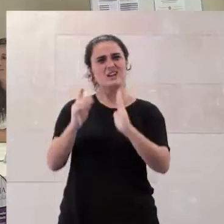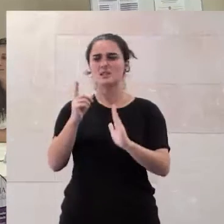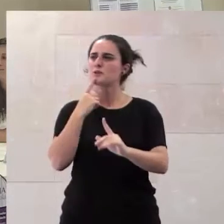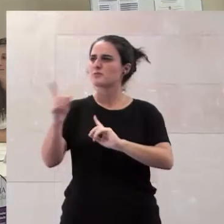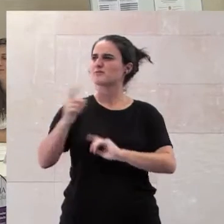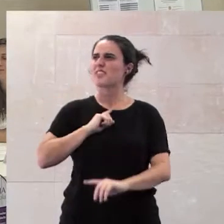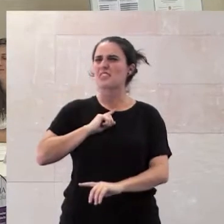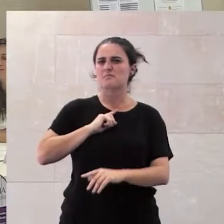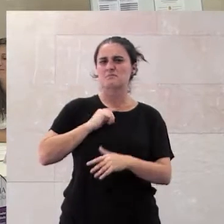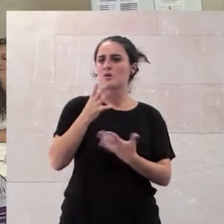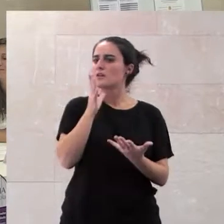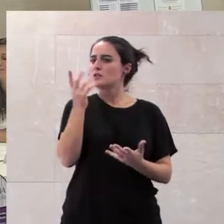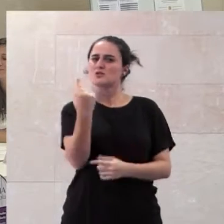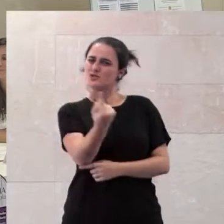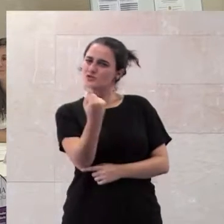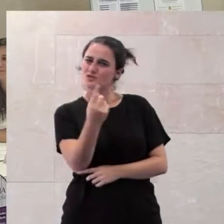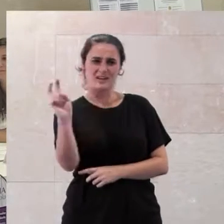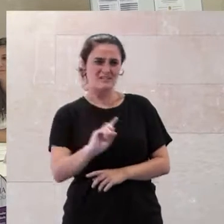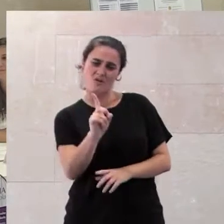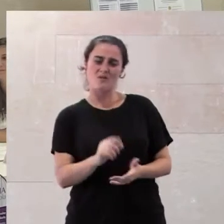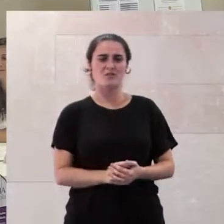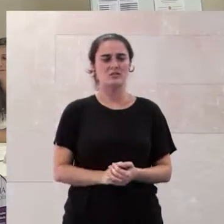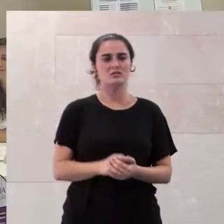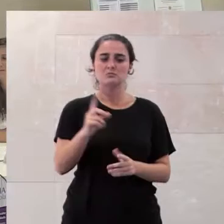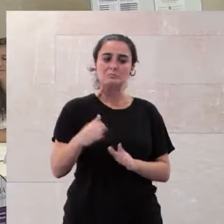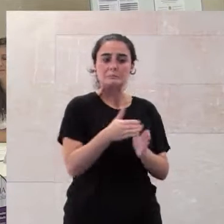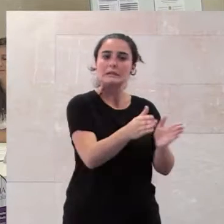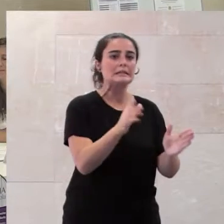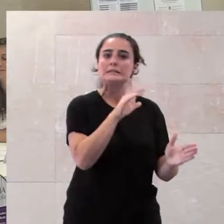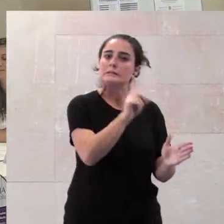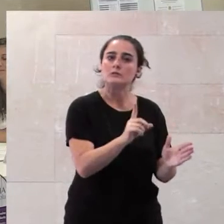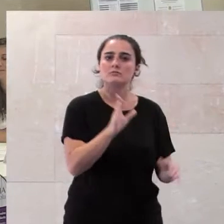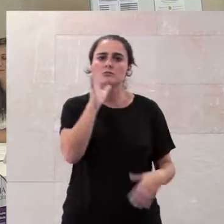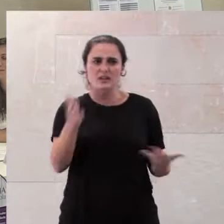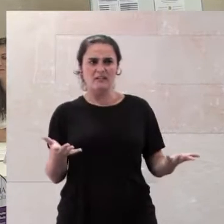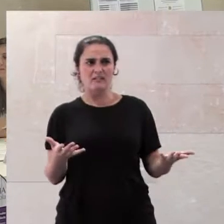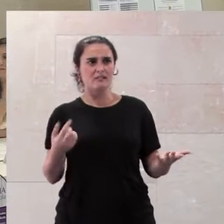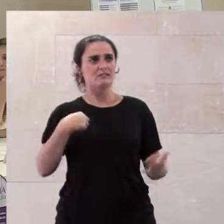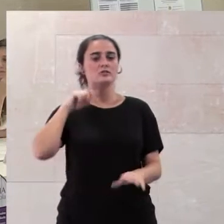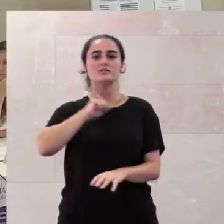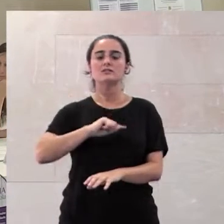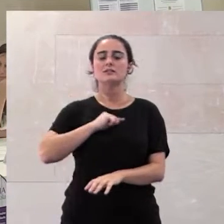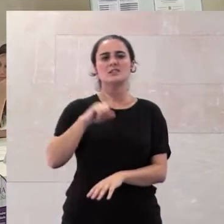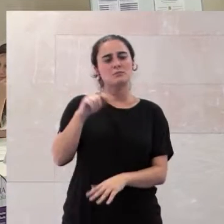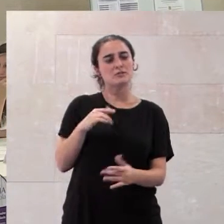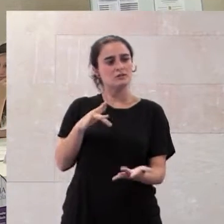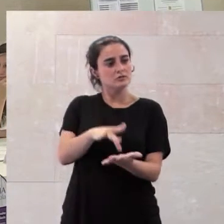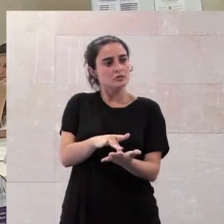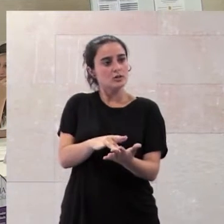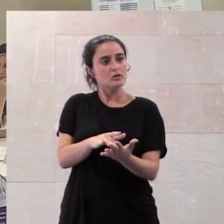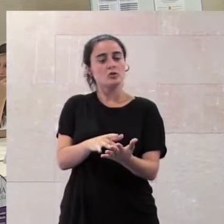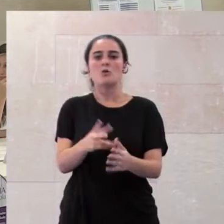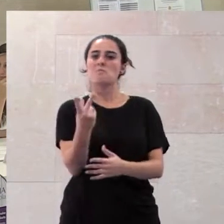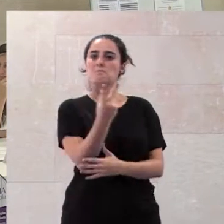espacios de bueno, pues no vuelvas sola, ¿por qué no vuelvas sola? No vayas por ahí, ¿por qué? Cómo me sentía yo también cuando me relacionaba con